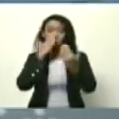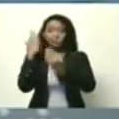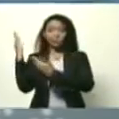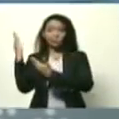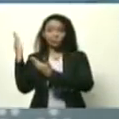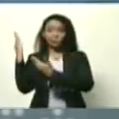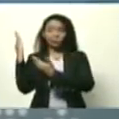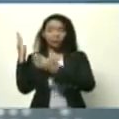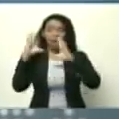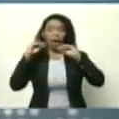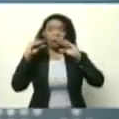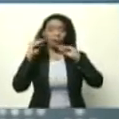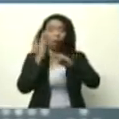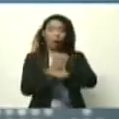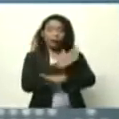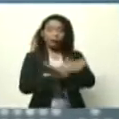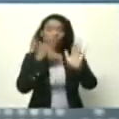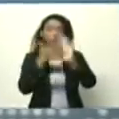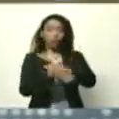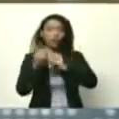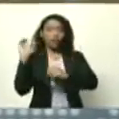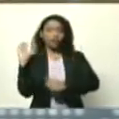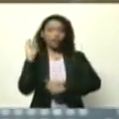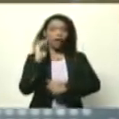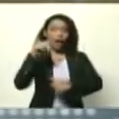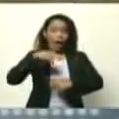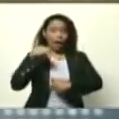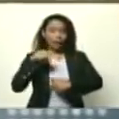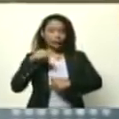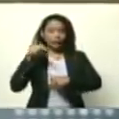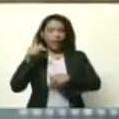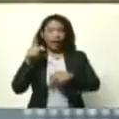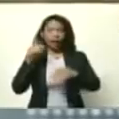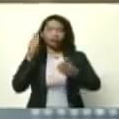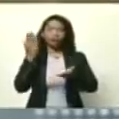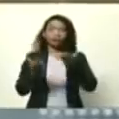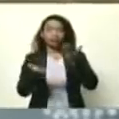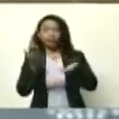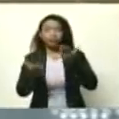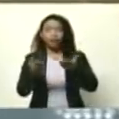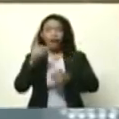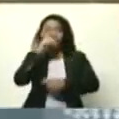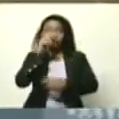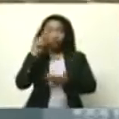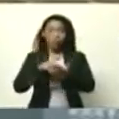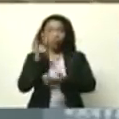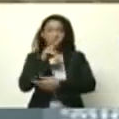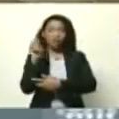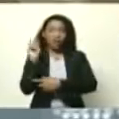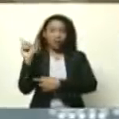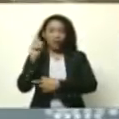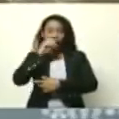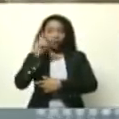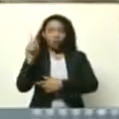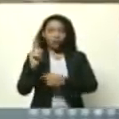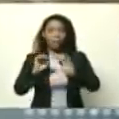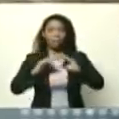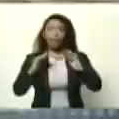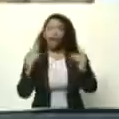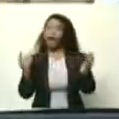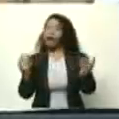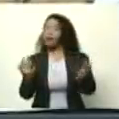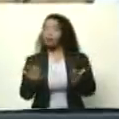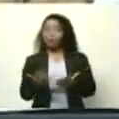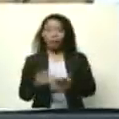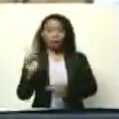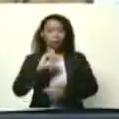siguiente, porque hablamos antes de venir a este balance. Lo que fue el año 2020, bueno, fue un año en pandemia.